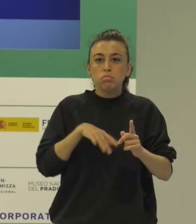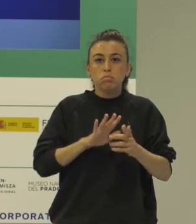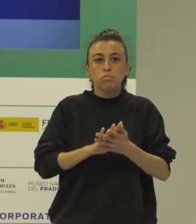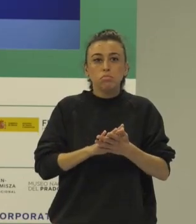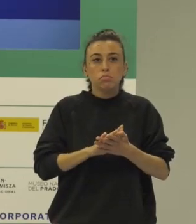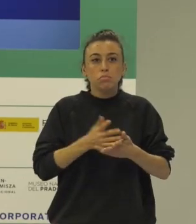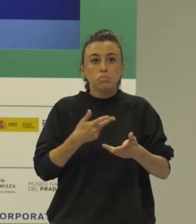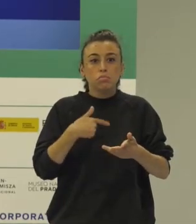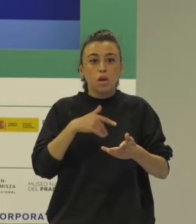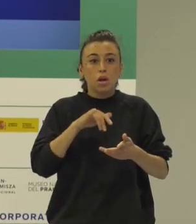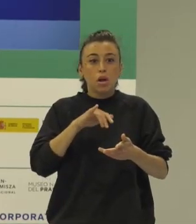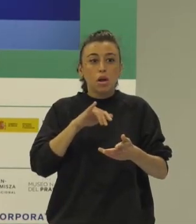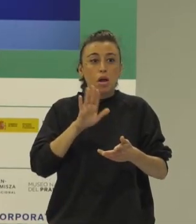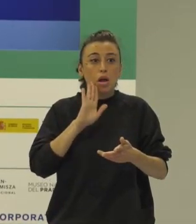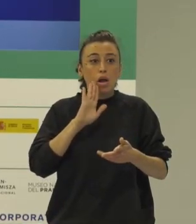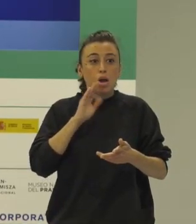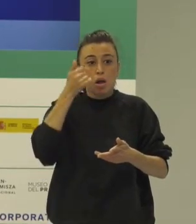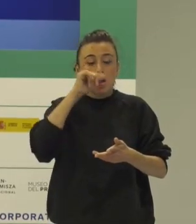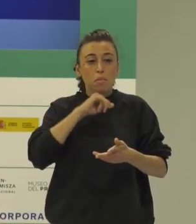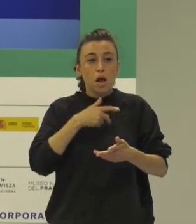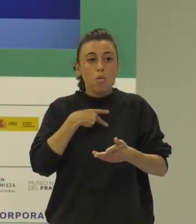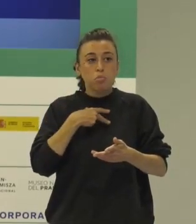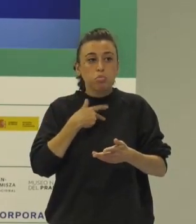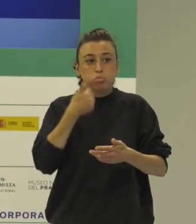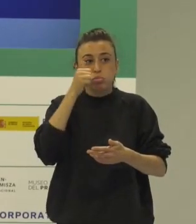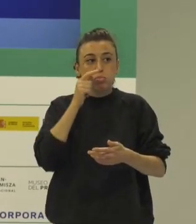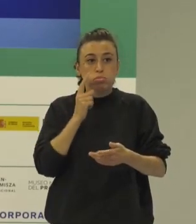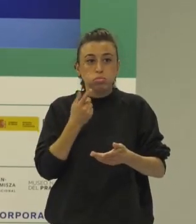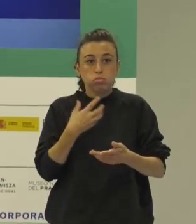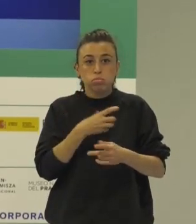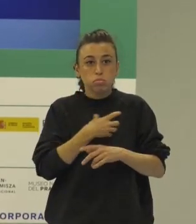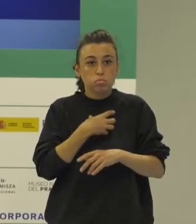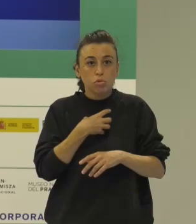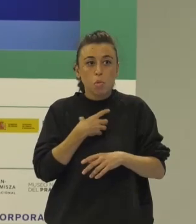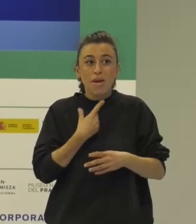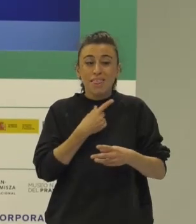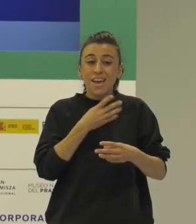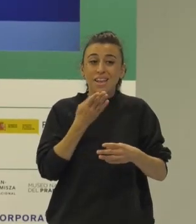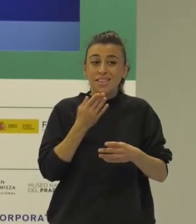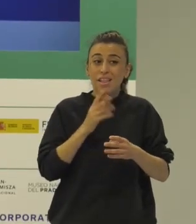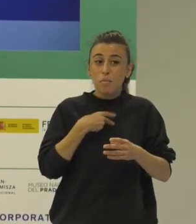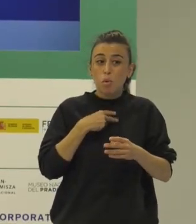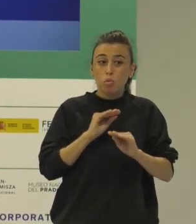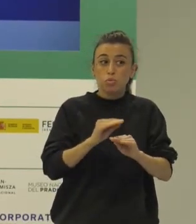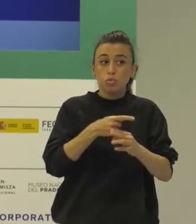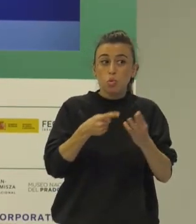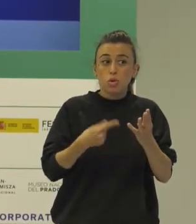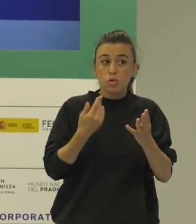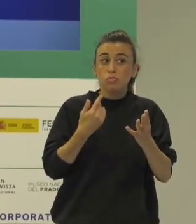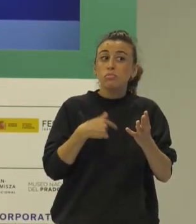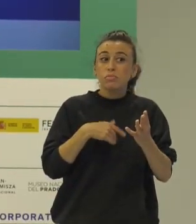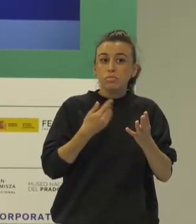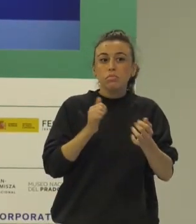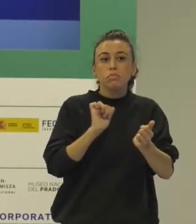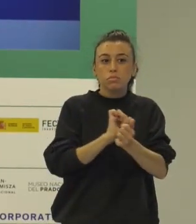abogadas. 4 de sus abogados han sido encarcelados, 2 de ellos todavía están en la cárcel. Otras 2 personas